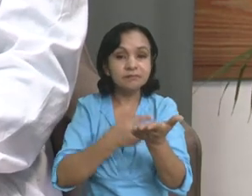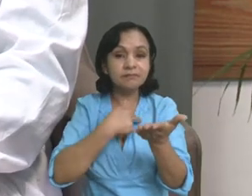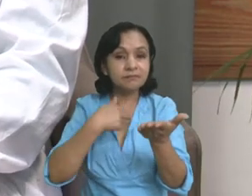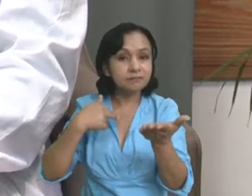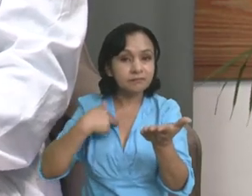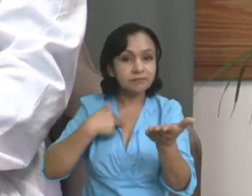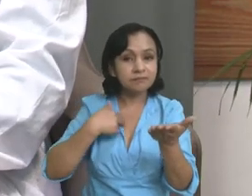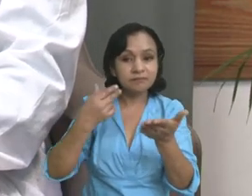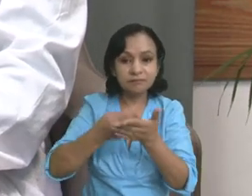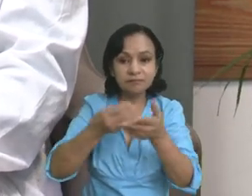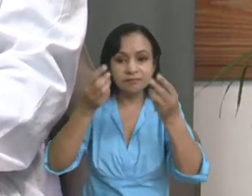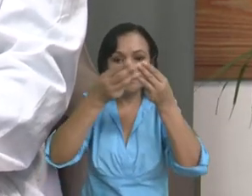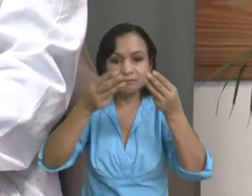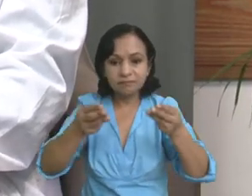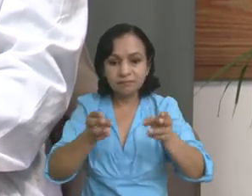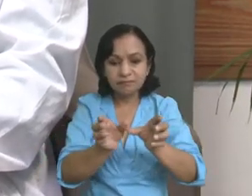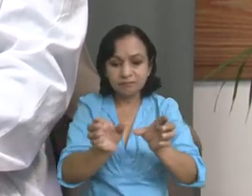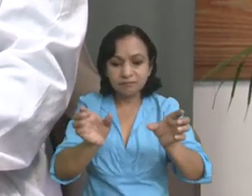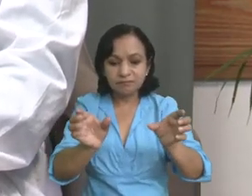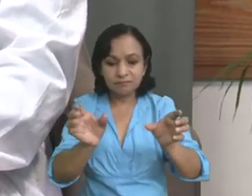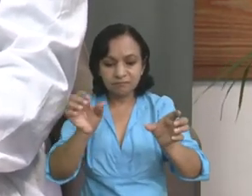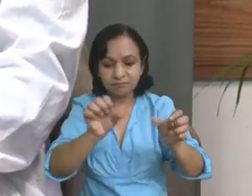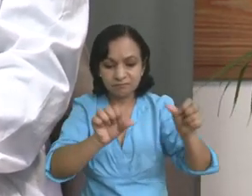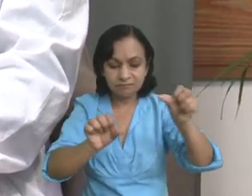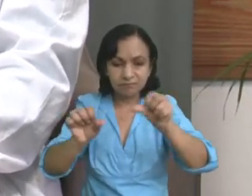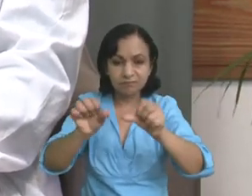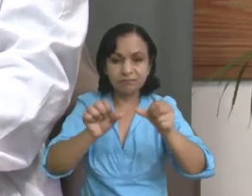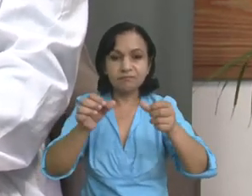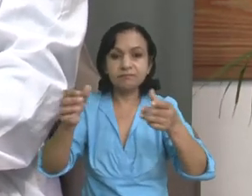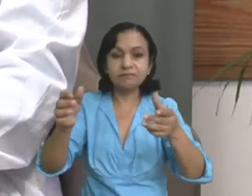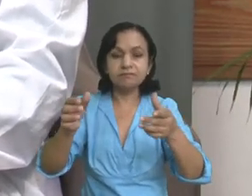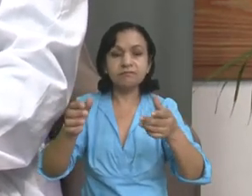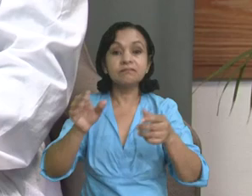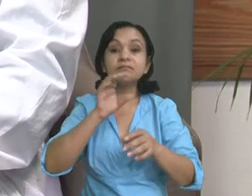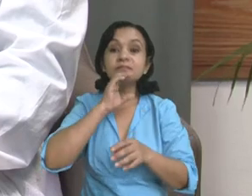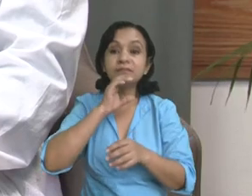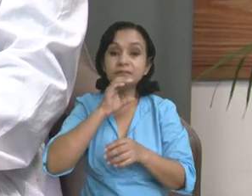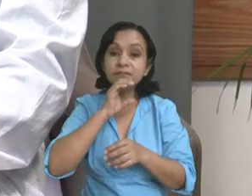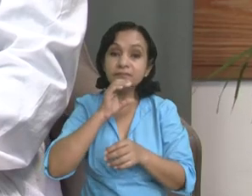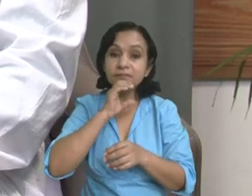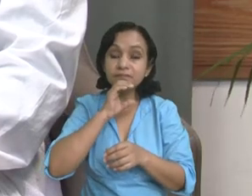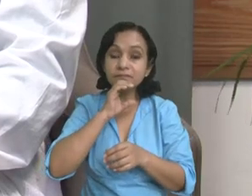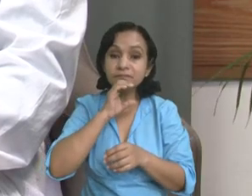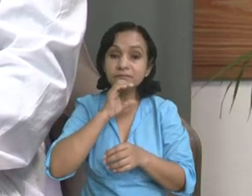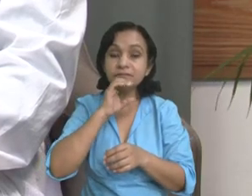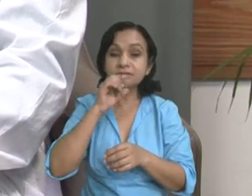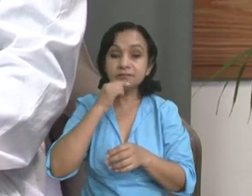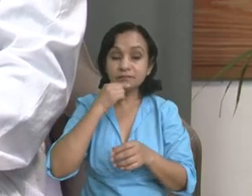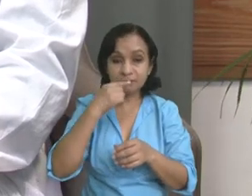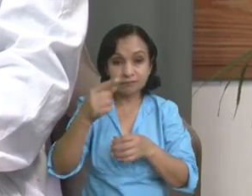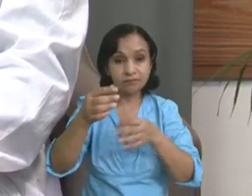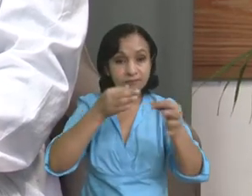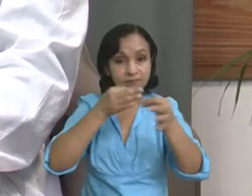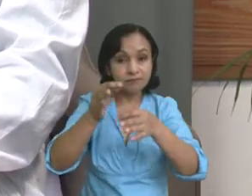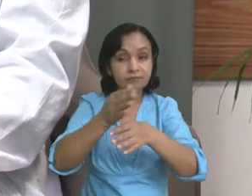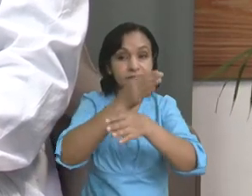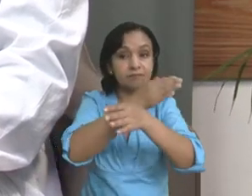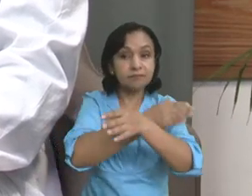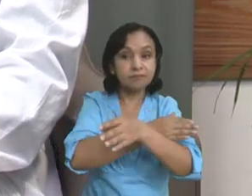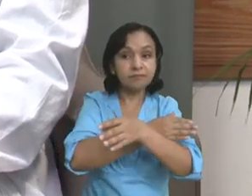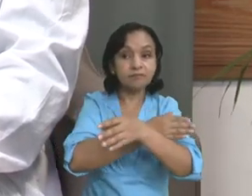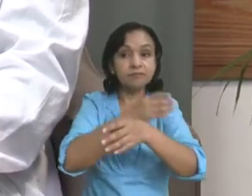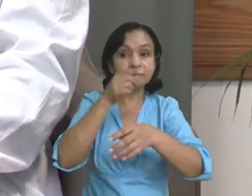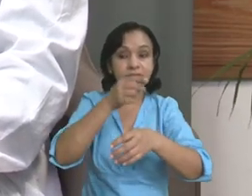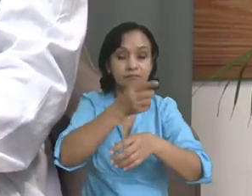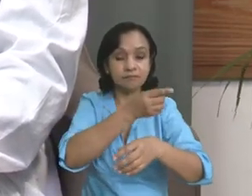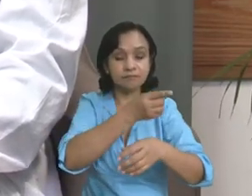Entonces estamos en eso. Nosotros también en Cuba, como le comentaba y les comenté a los colegas del